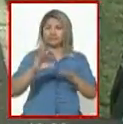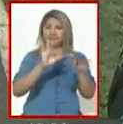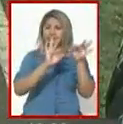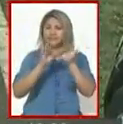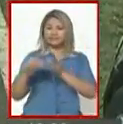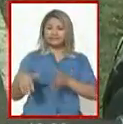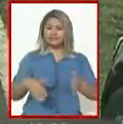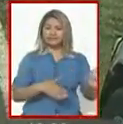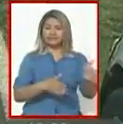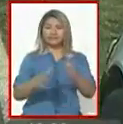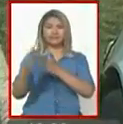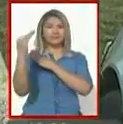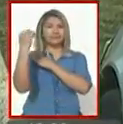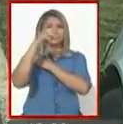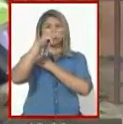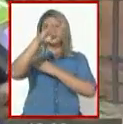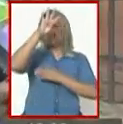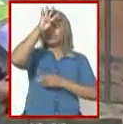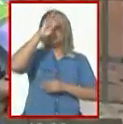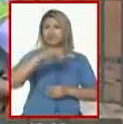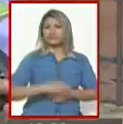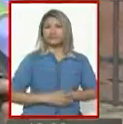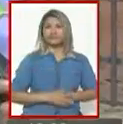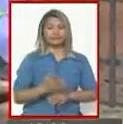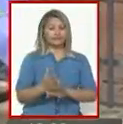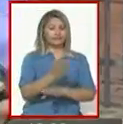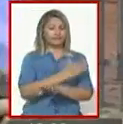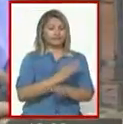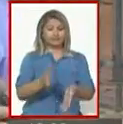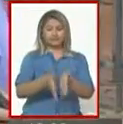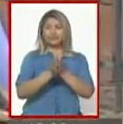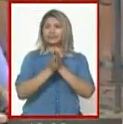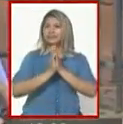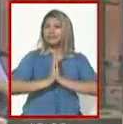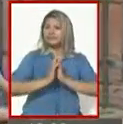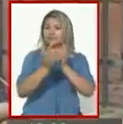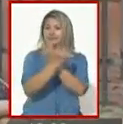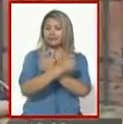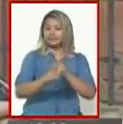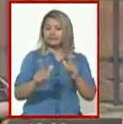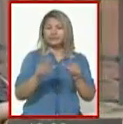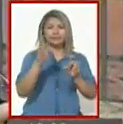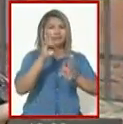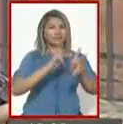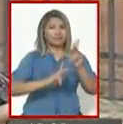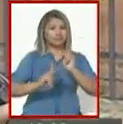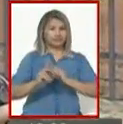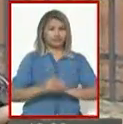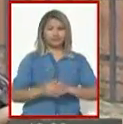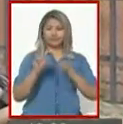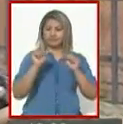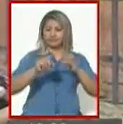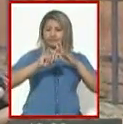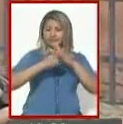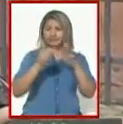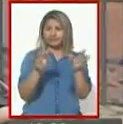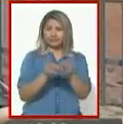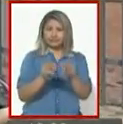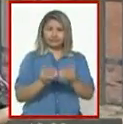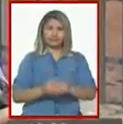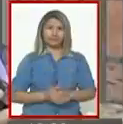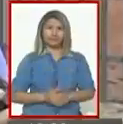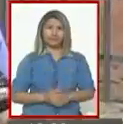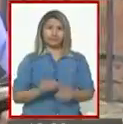la refacción de la carretera Santa Cruz Trinidad. Antes de empezar la reunión vamos a pedir la liberación de los compañeros para poder iniciar esa reunión,